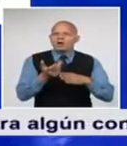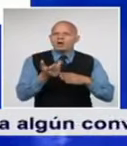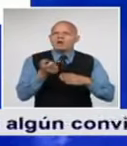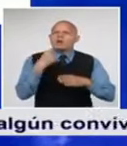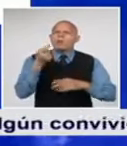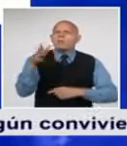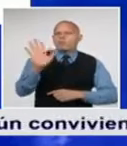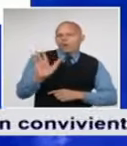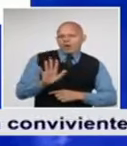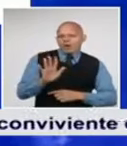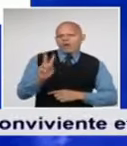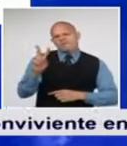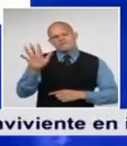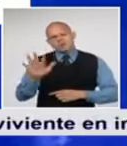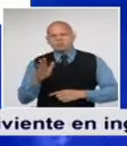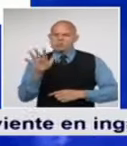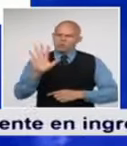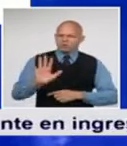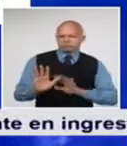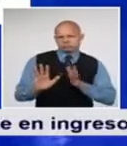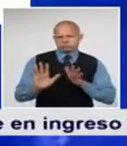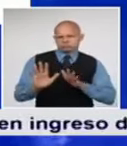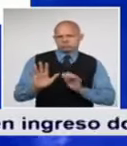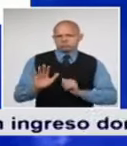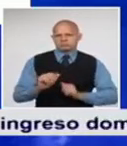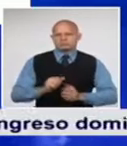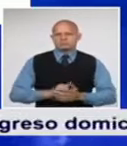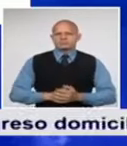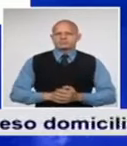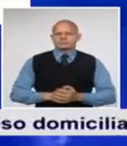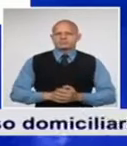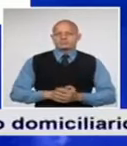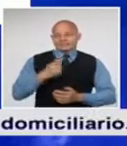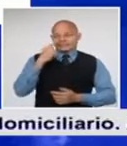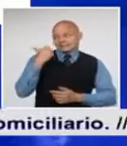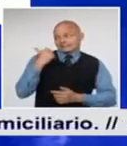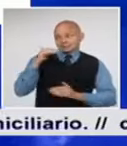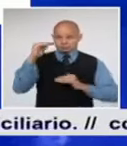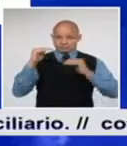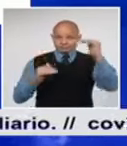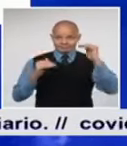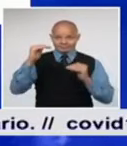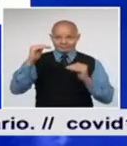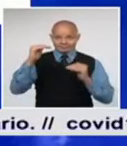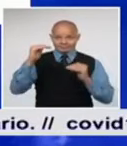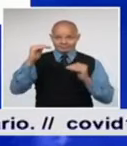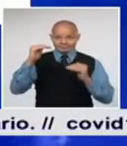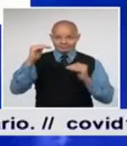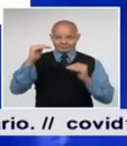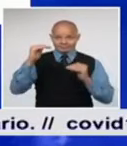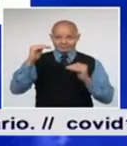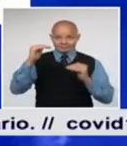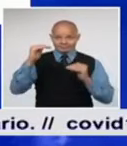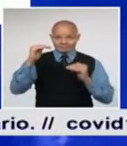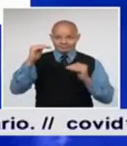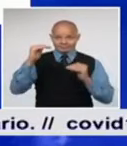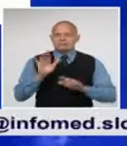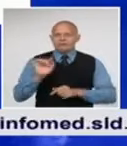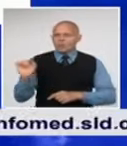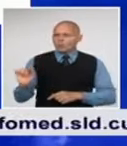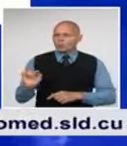ahí. Ahí ustedes ven, o sea, hasta donde empieza a subir, ese es